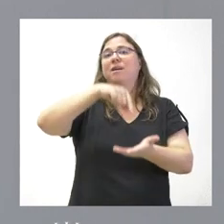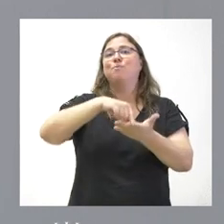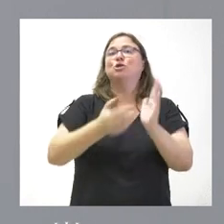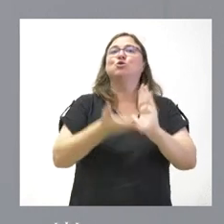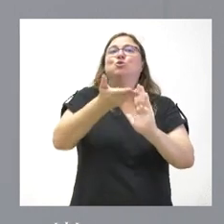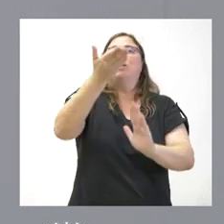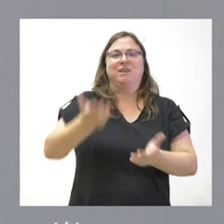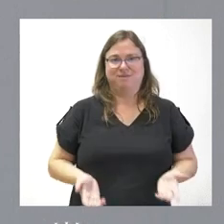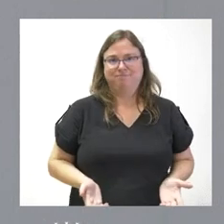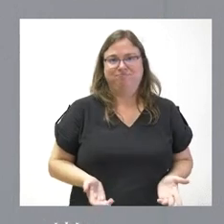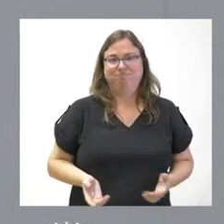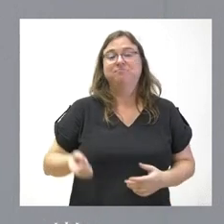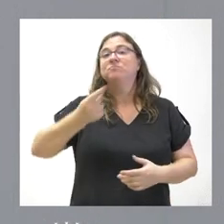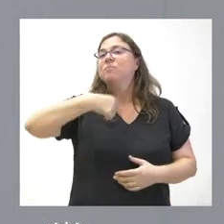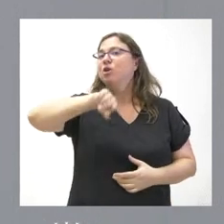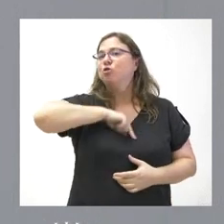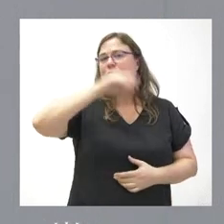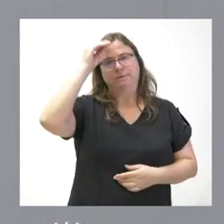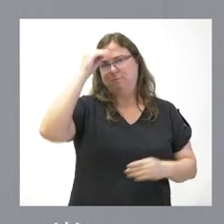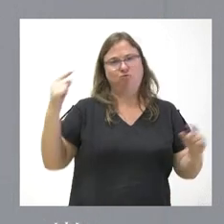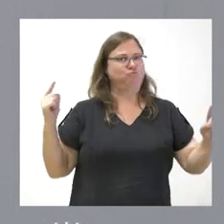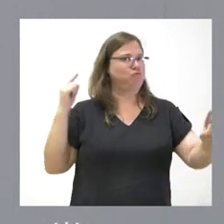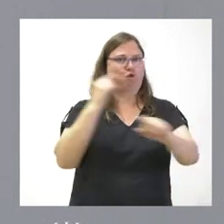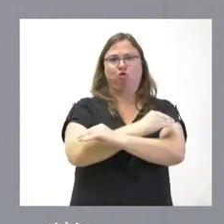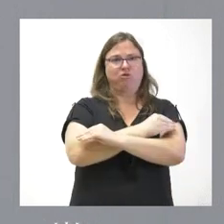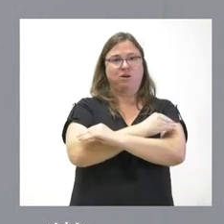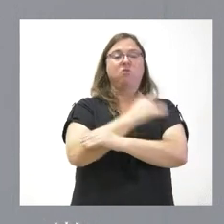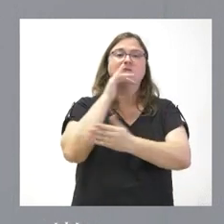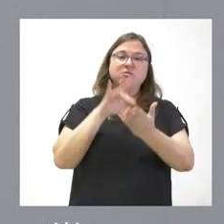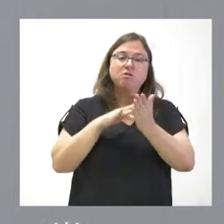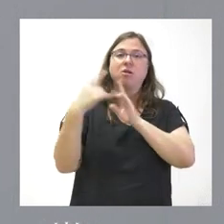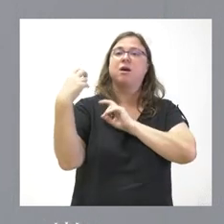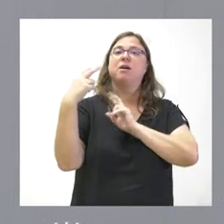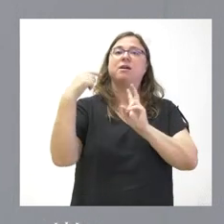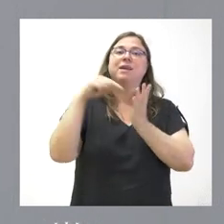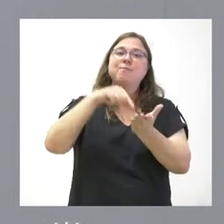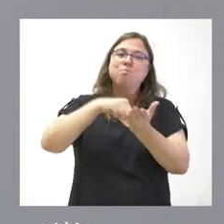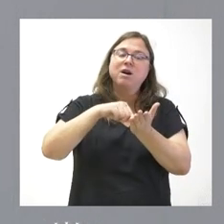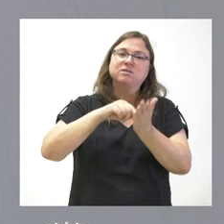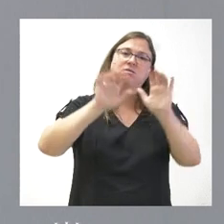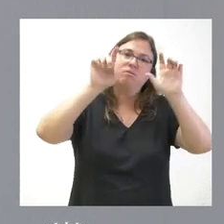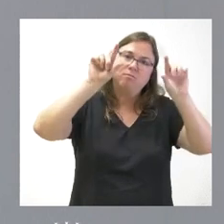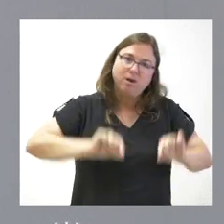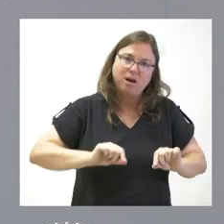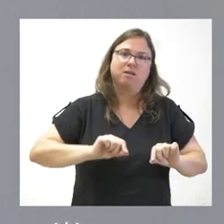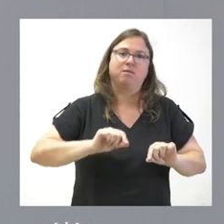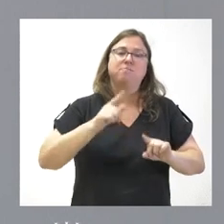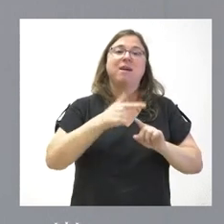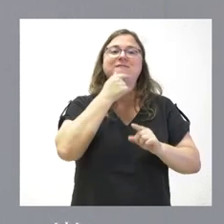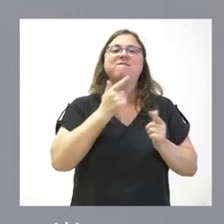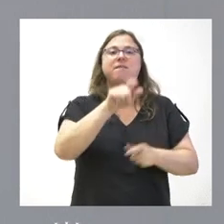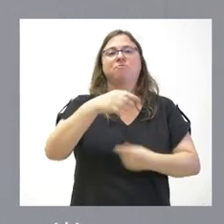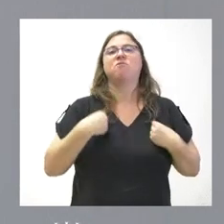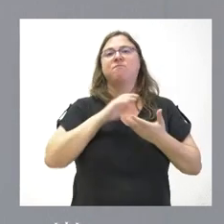y nosotros pensamos justo lo contrario que es momento de bajar impuestos de facilitar a los ciudadanos de Castilla y león pues